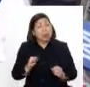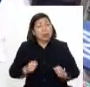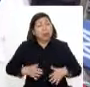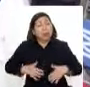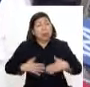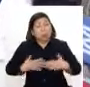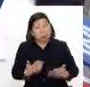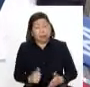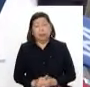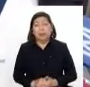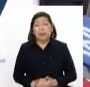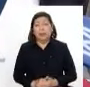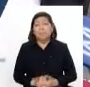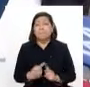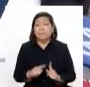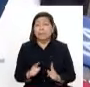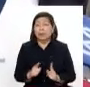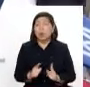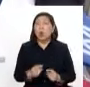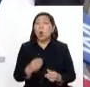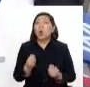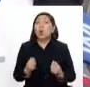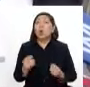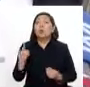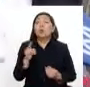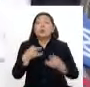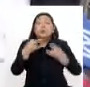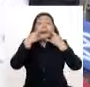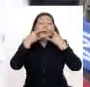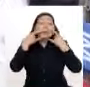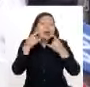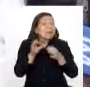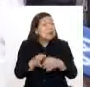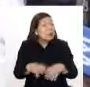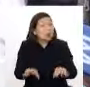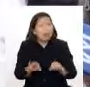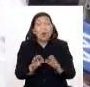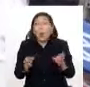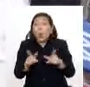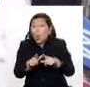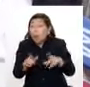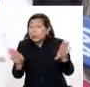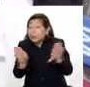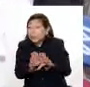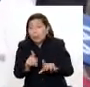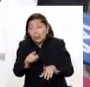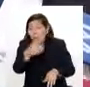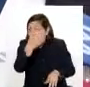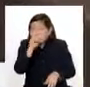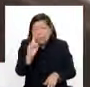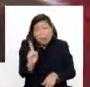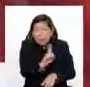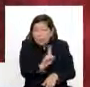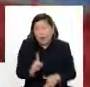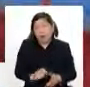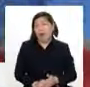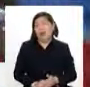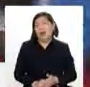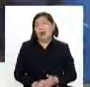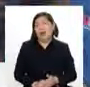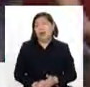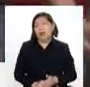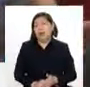podamos evitar eso. ¿Cómo? Usando nuestra mascarilla en lugares cerrados. No nos olvidemos de esto. Es por ello